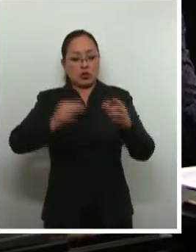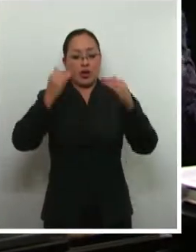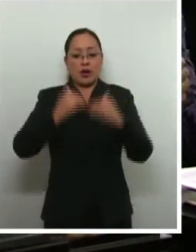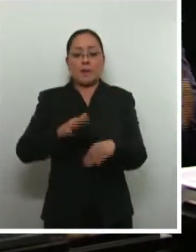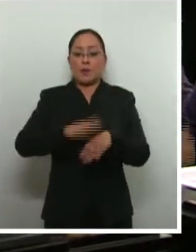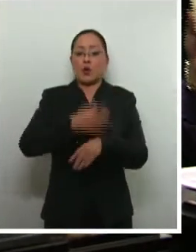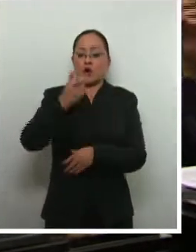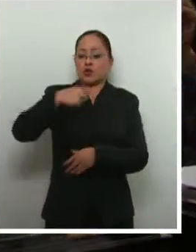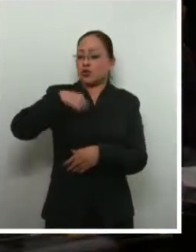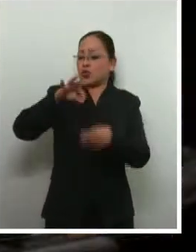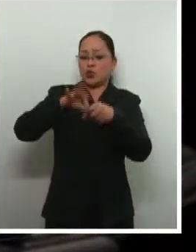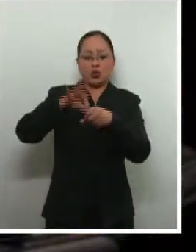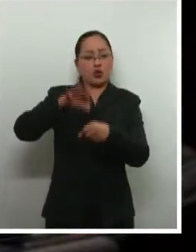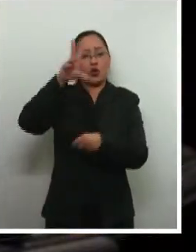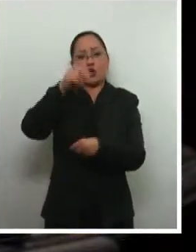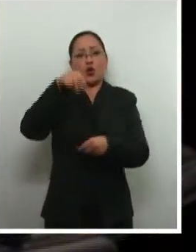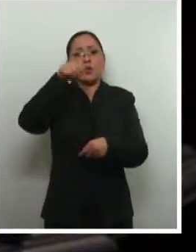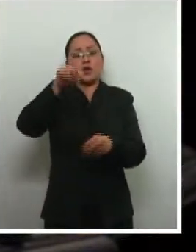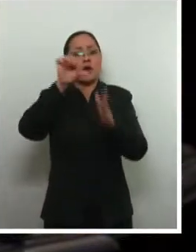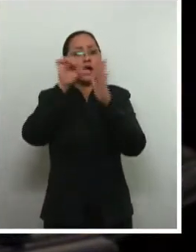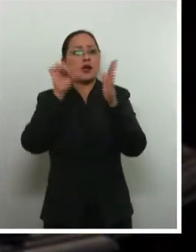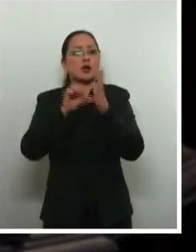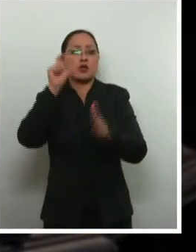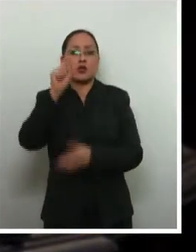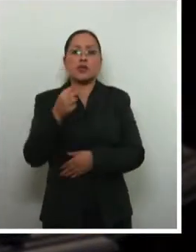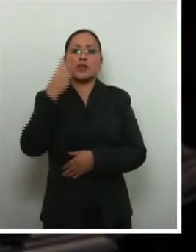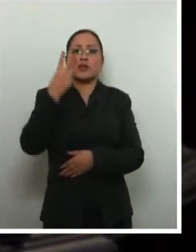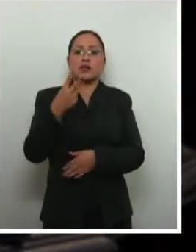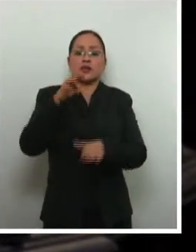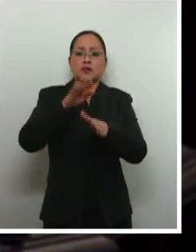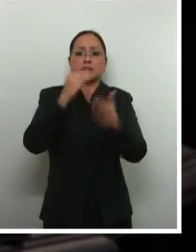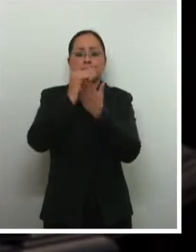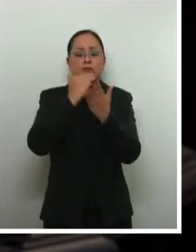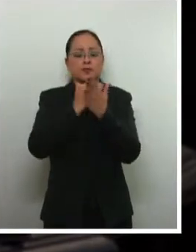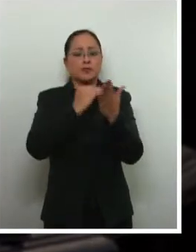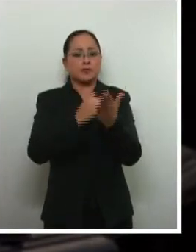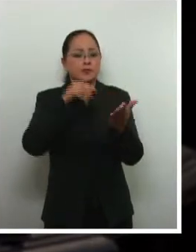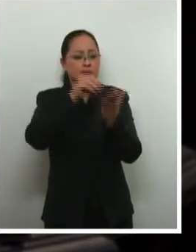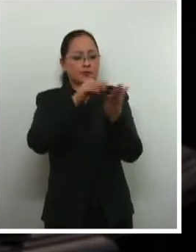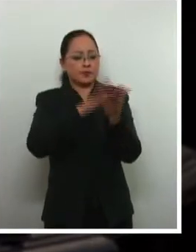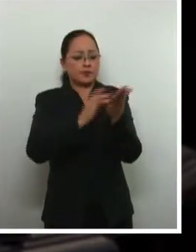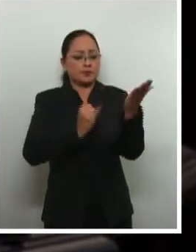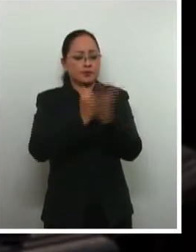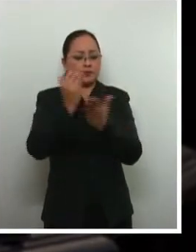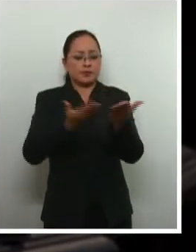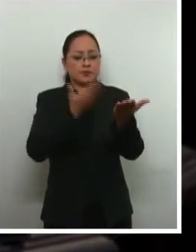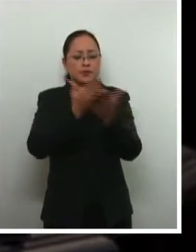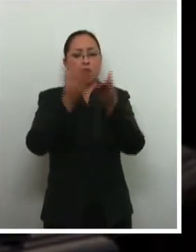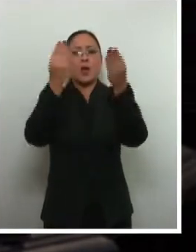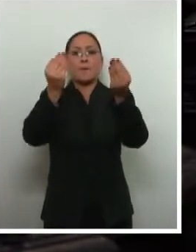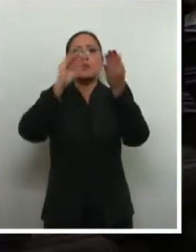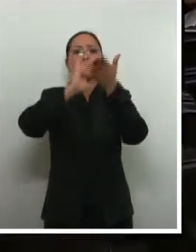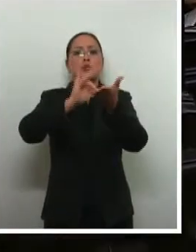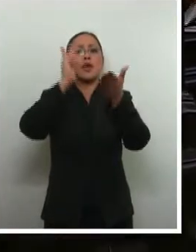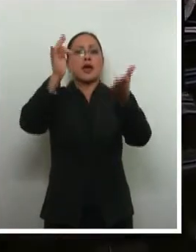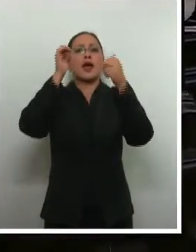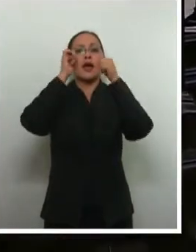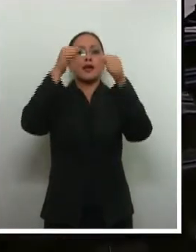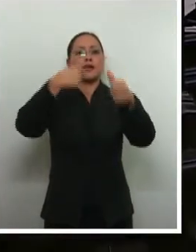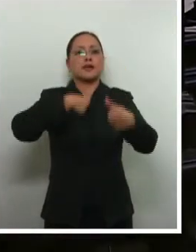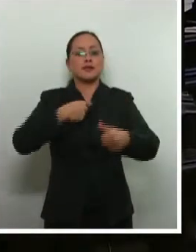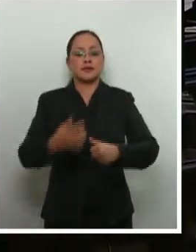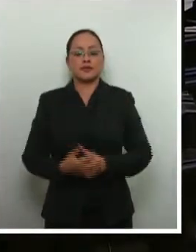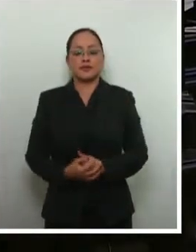eso no estoy a favor del artículo 23 contemplado en este dictamen. Muchas gracias por su